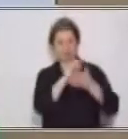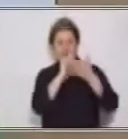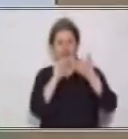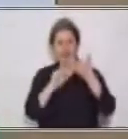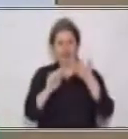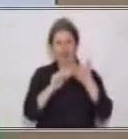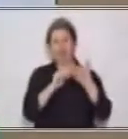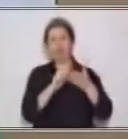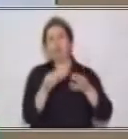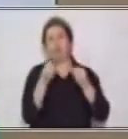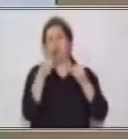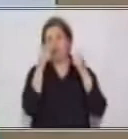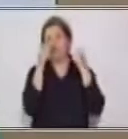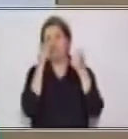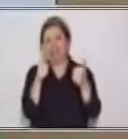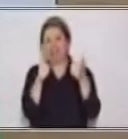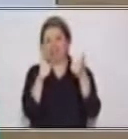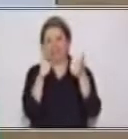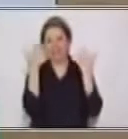Muy bien.